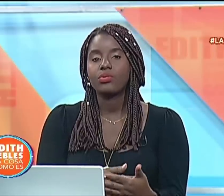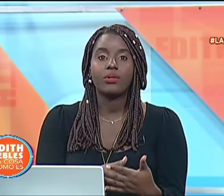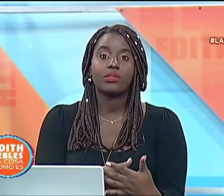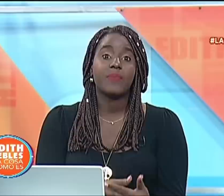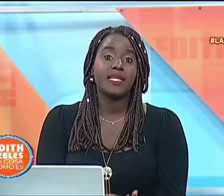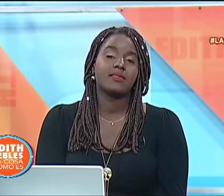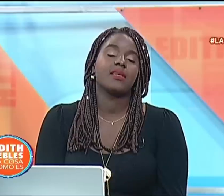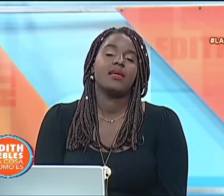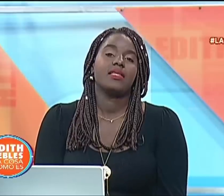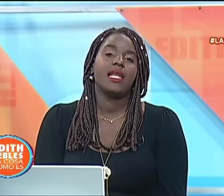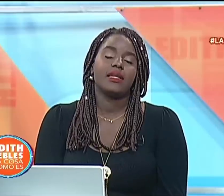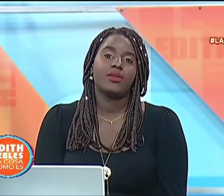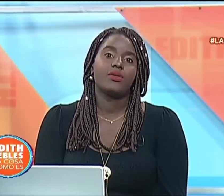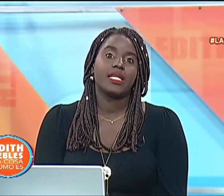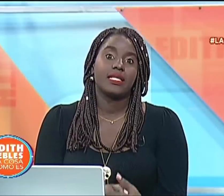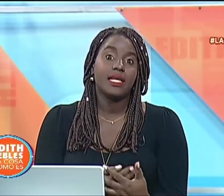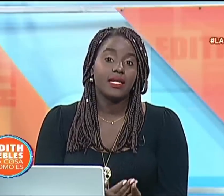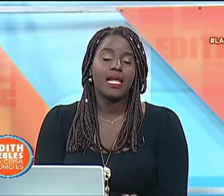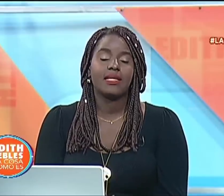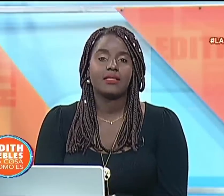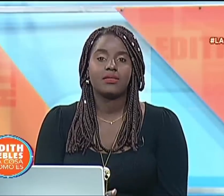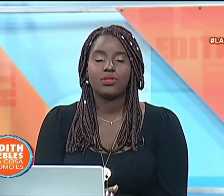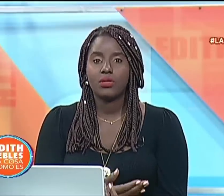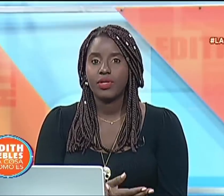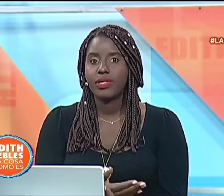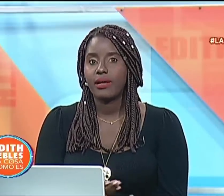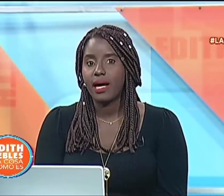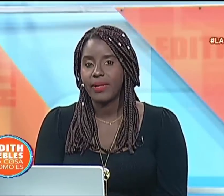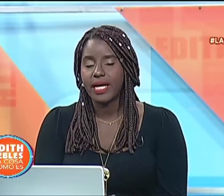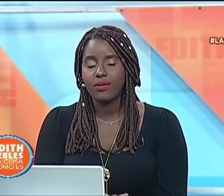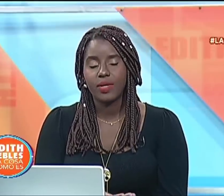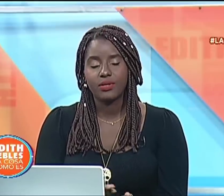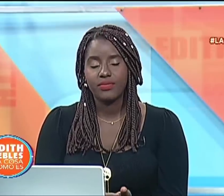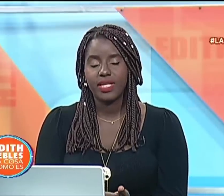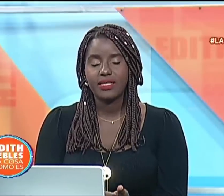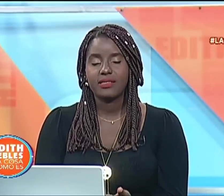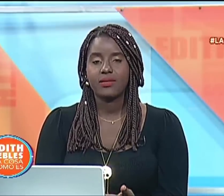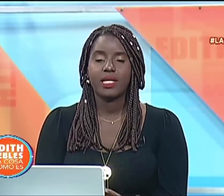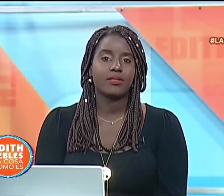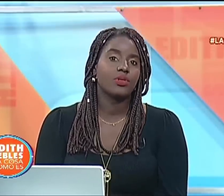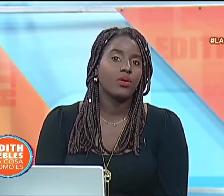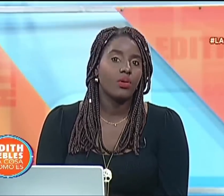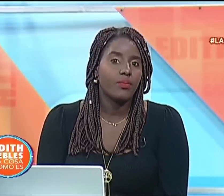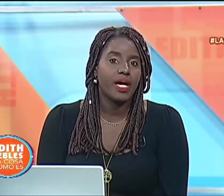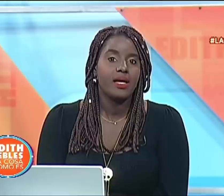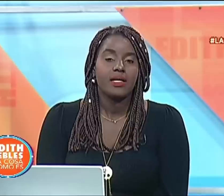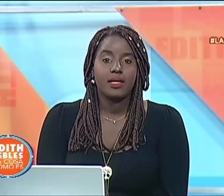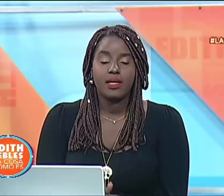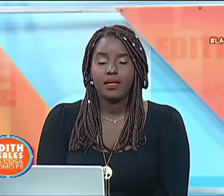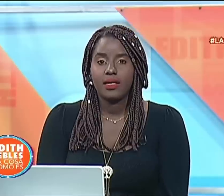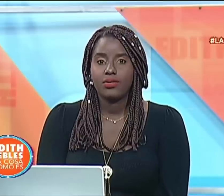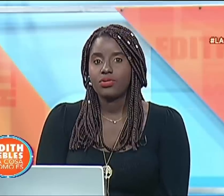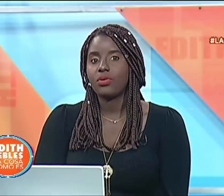junto a otros países de la región que tienen la ley de extinción de dominio y que la han aplicado. El mayor referente ha sido el caso de Colombia,